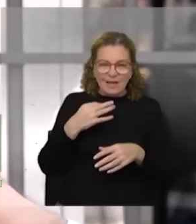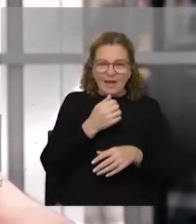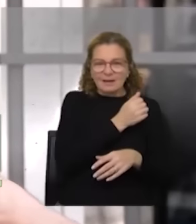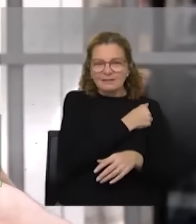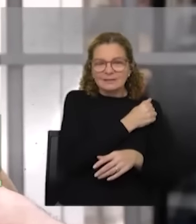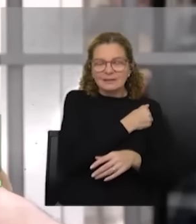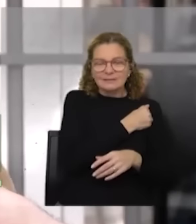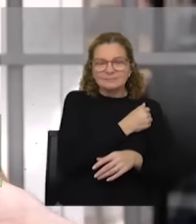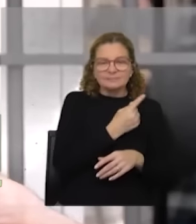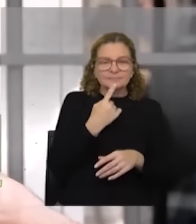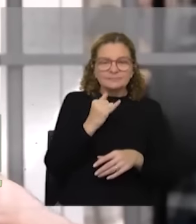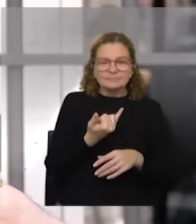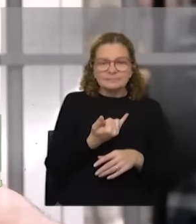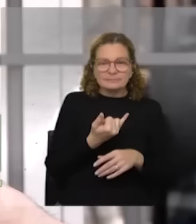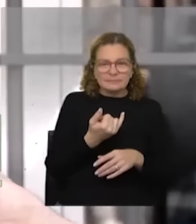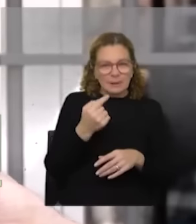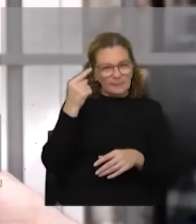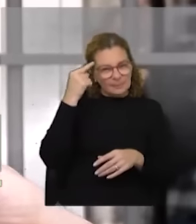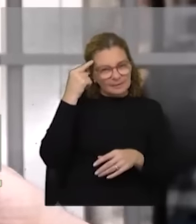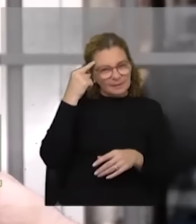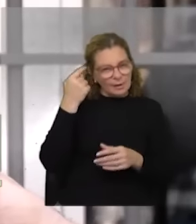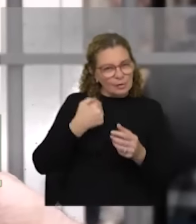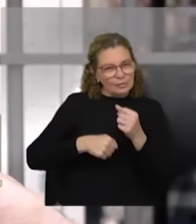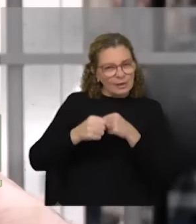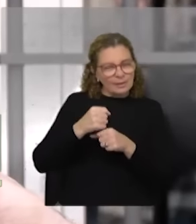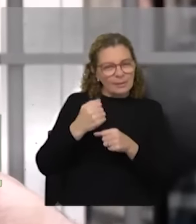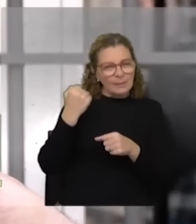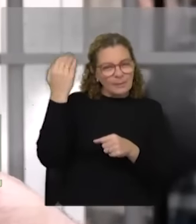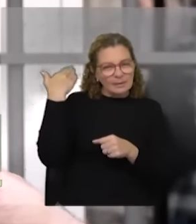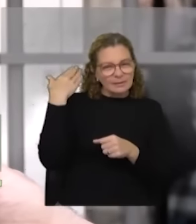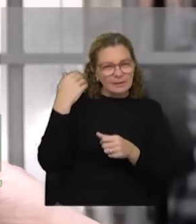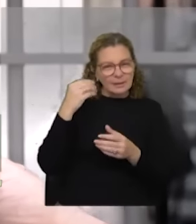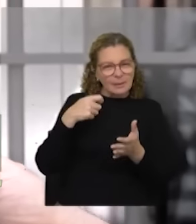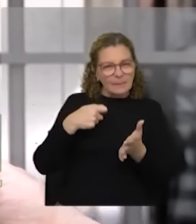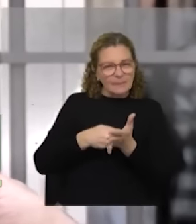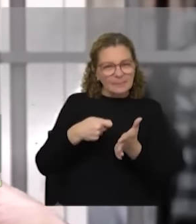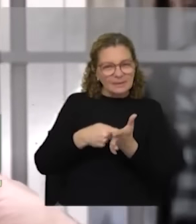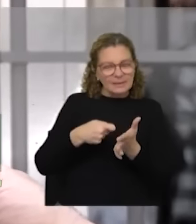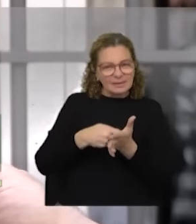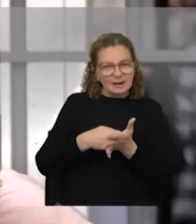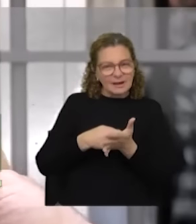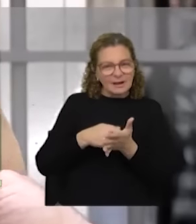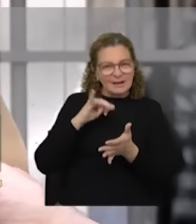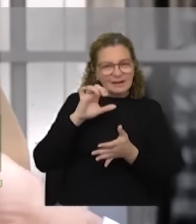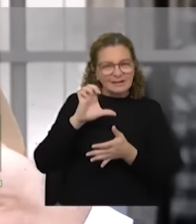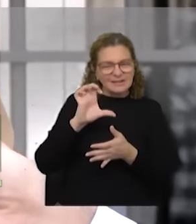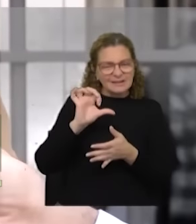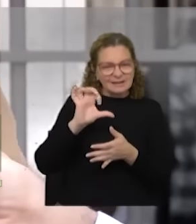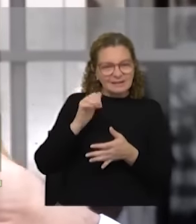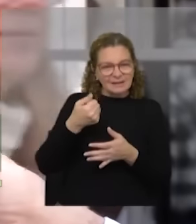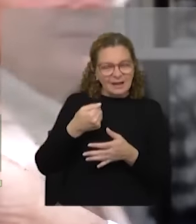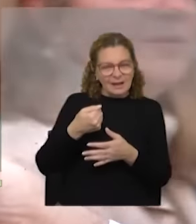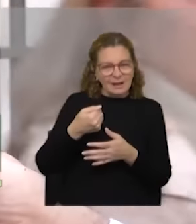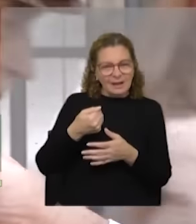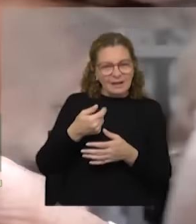Mira por ejemplo para para reflejar lo que era la época hay piedras de de yesca de armas y y proyectiles que muestra que todavía no estaba totalmente